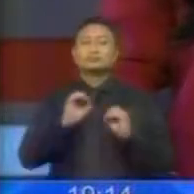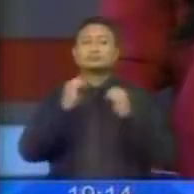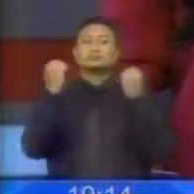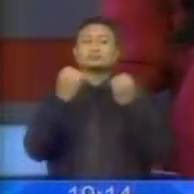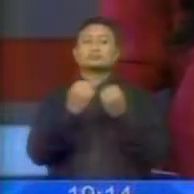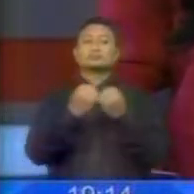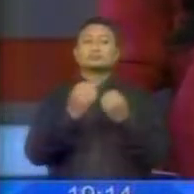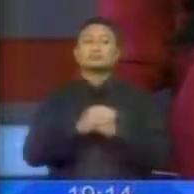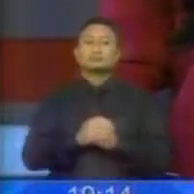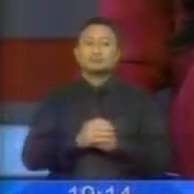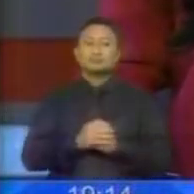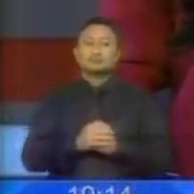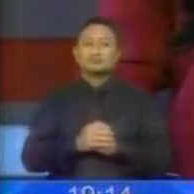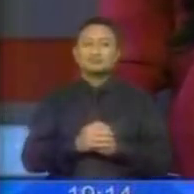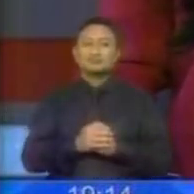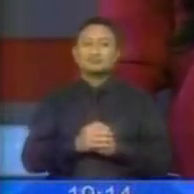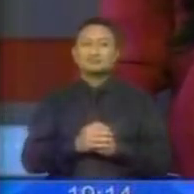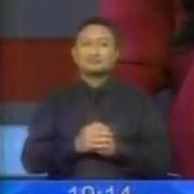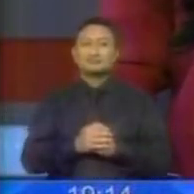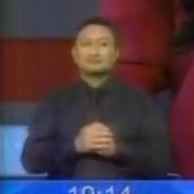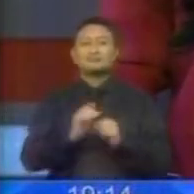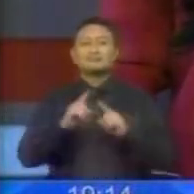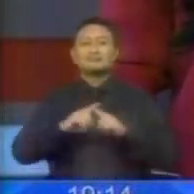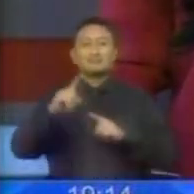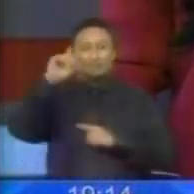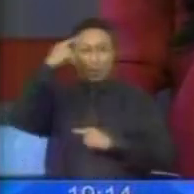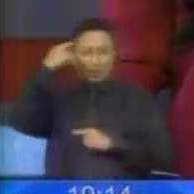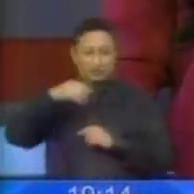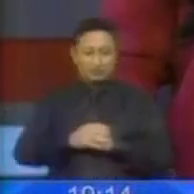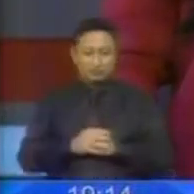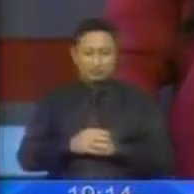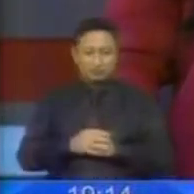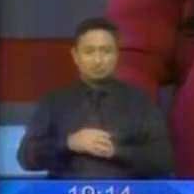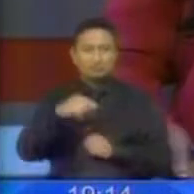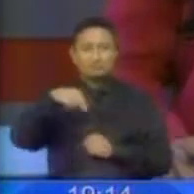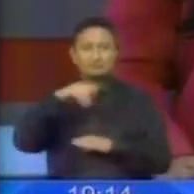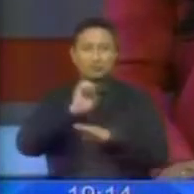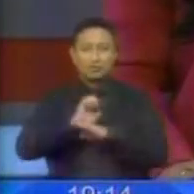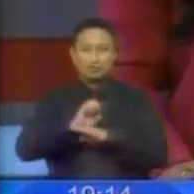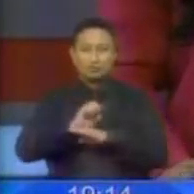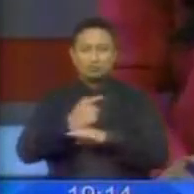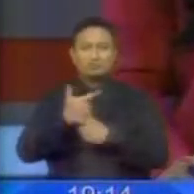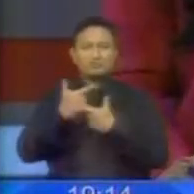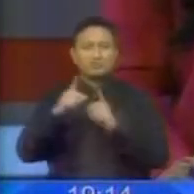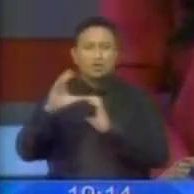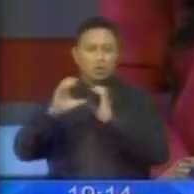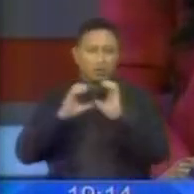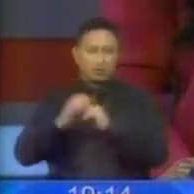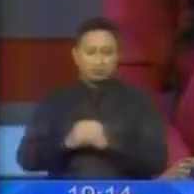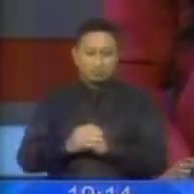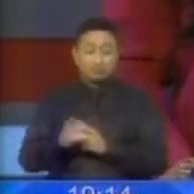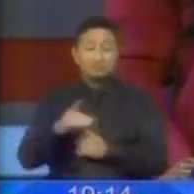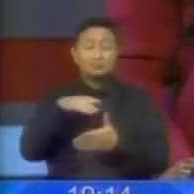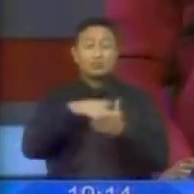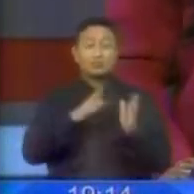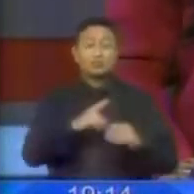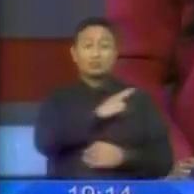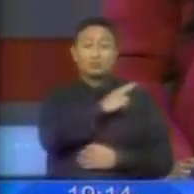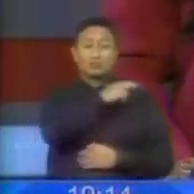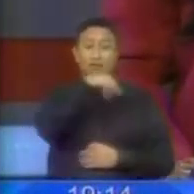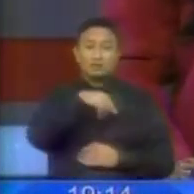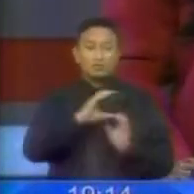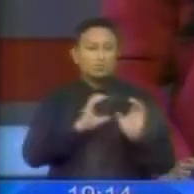Organizaciones no gubernamentales siguen de cerca la situación de la libertad de prensa en el Ecuador. En un conversatorio con estudiantes universitarios en